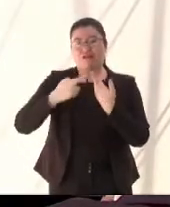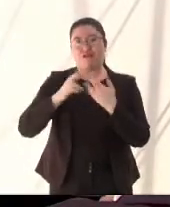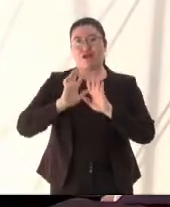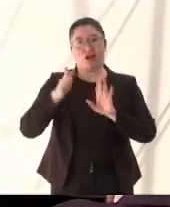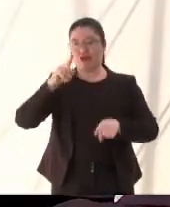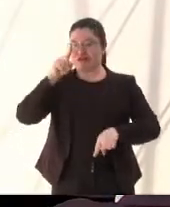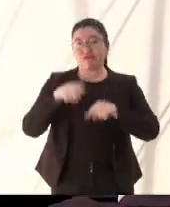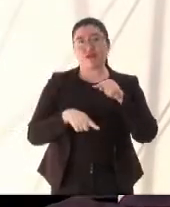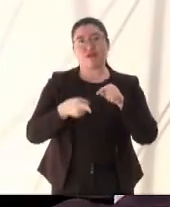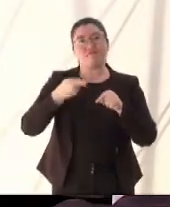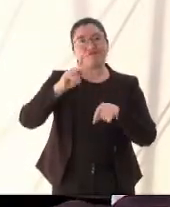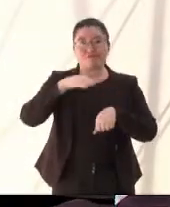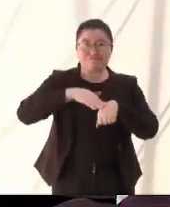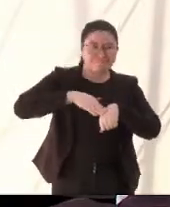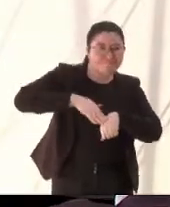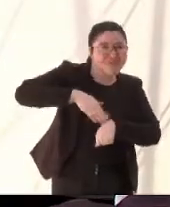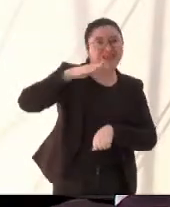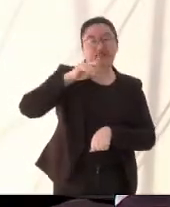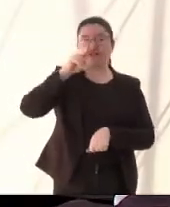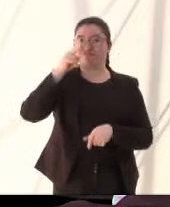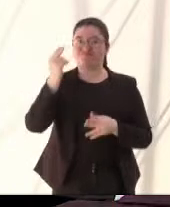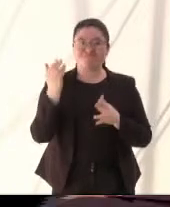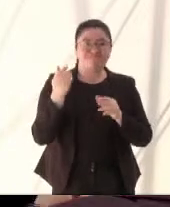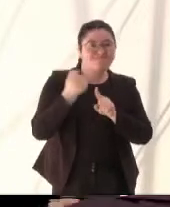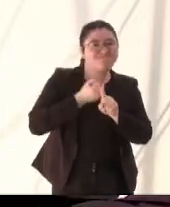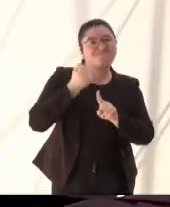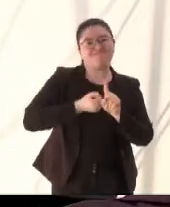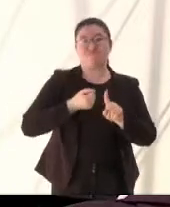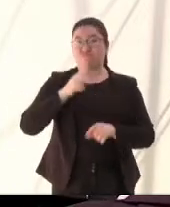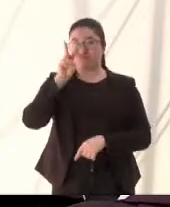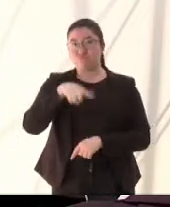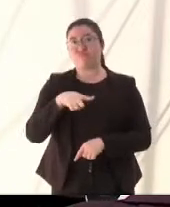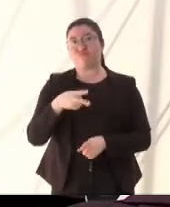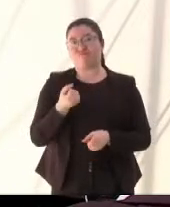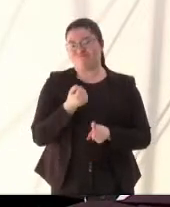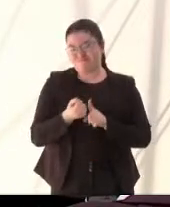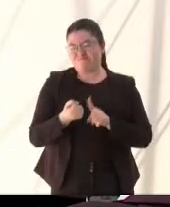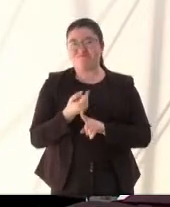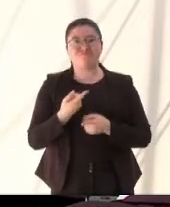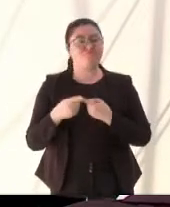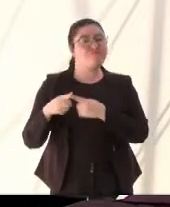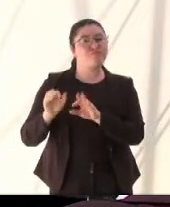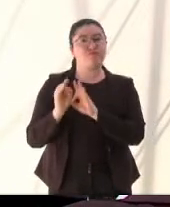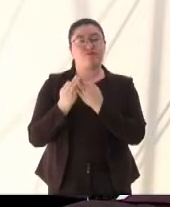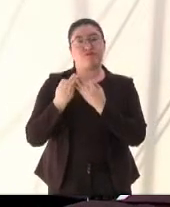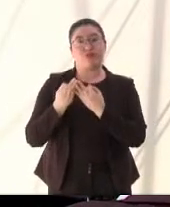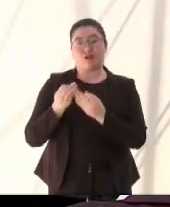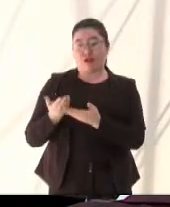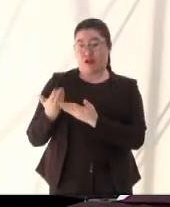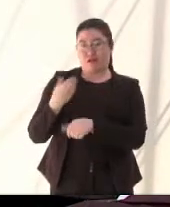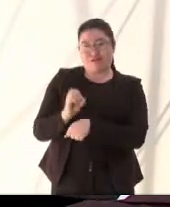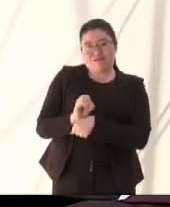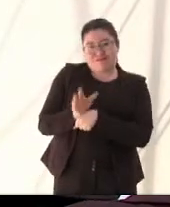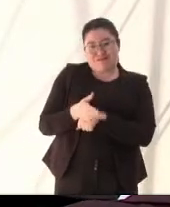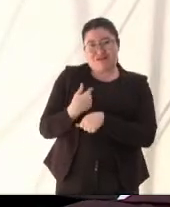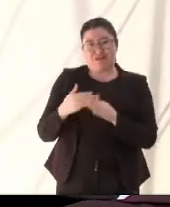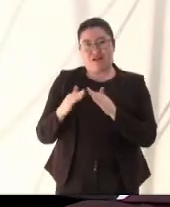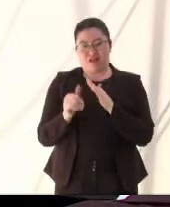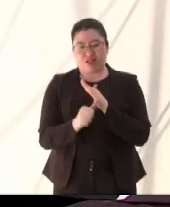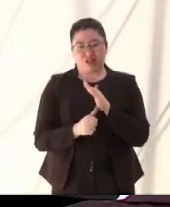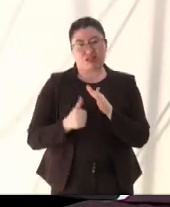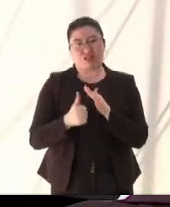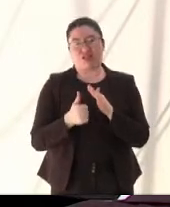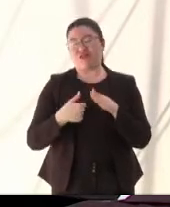más las violencias que se enfrentan, más en momentos, particularmente a raíz de la pandemia, donde se disparó